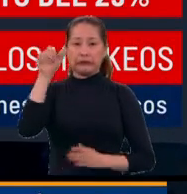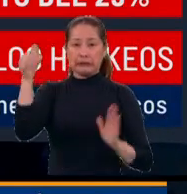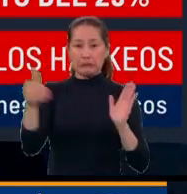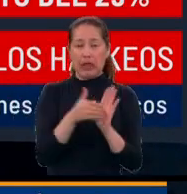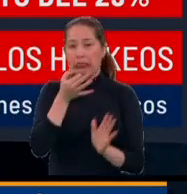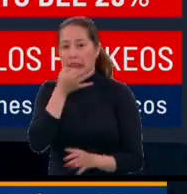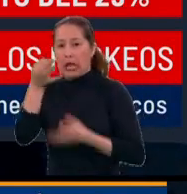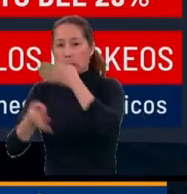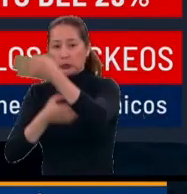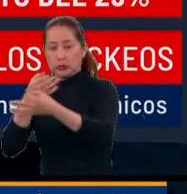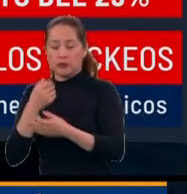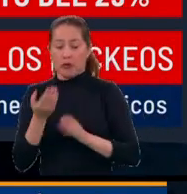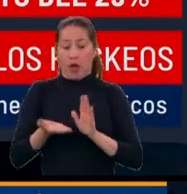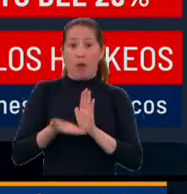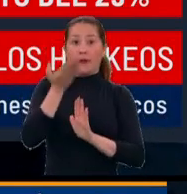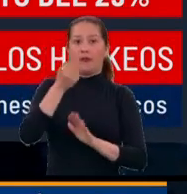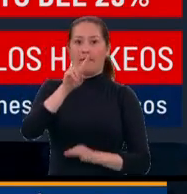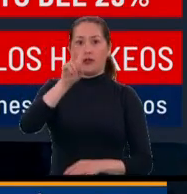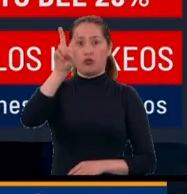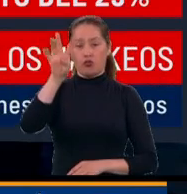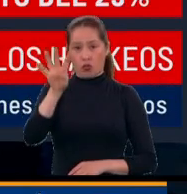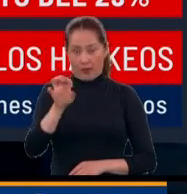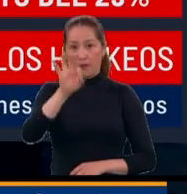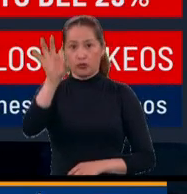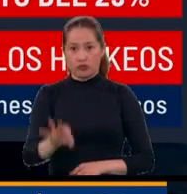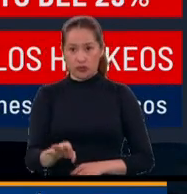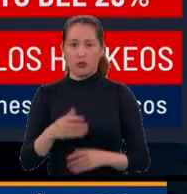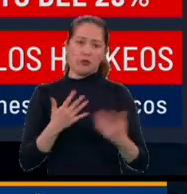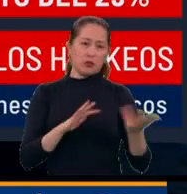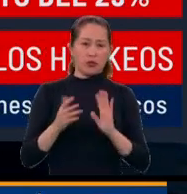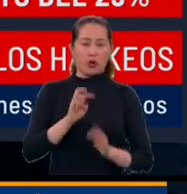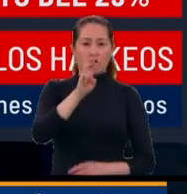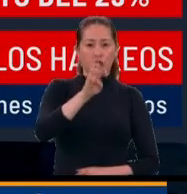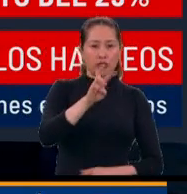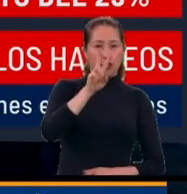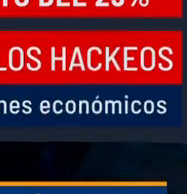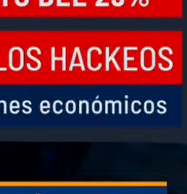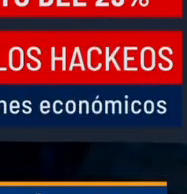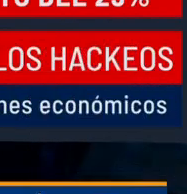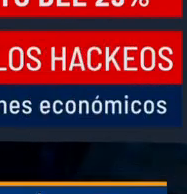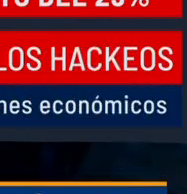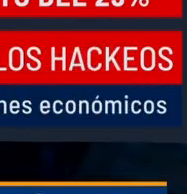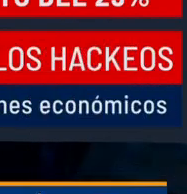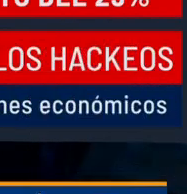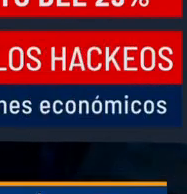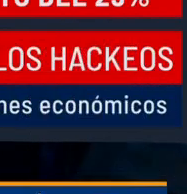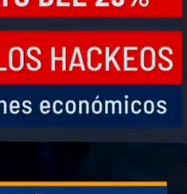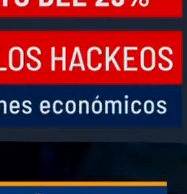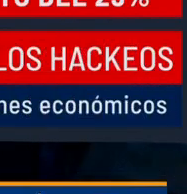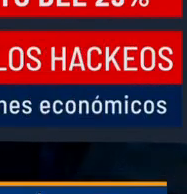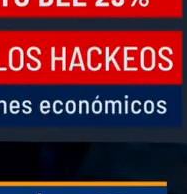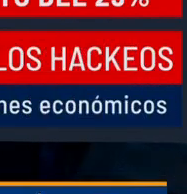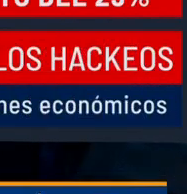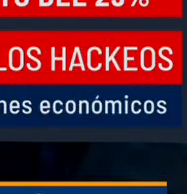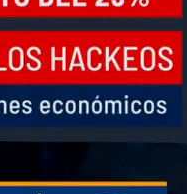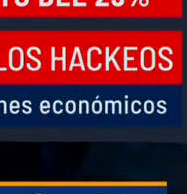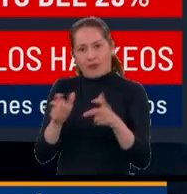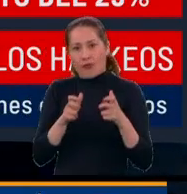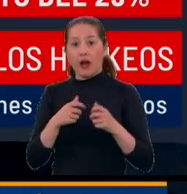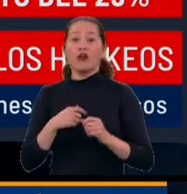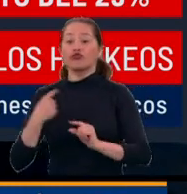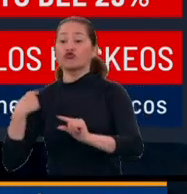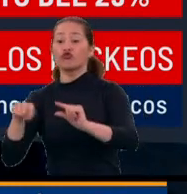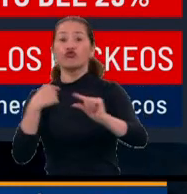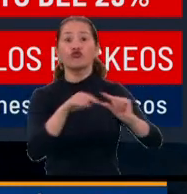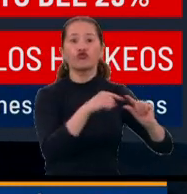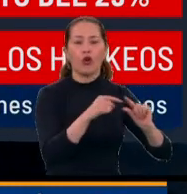del 29%. El 82% de los hackeos son con fines de robo y uno de cada tres correos que se envían en las